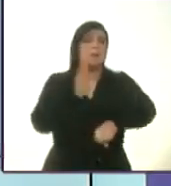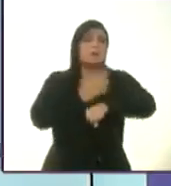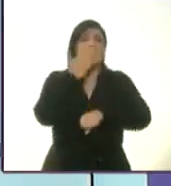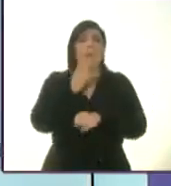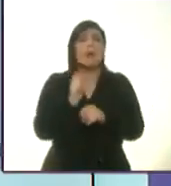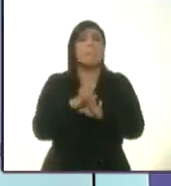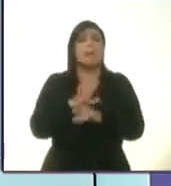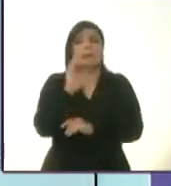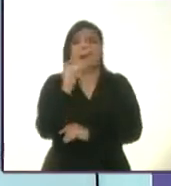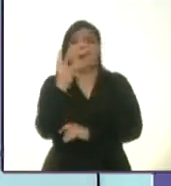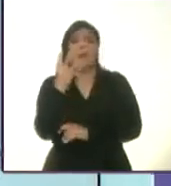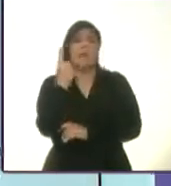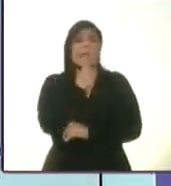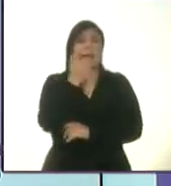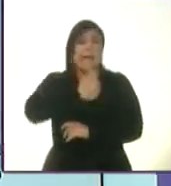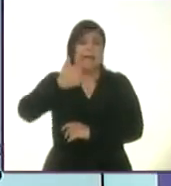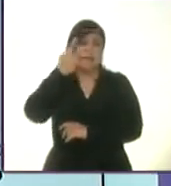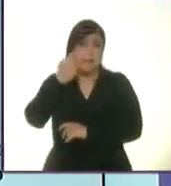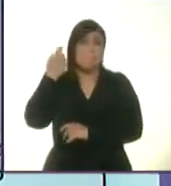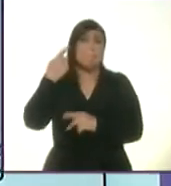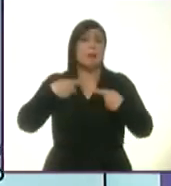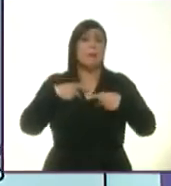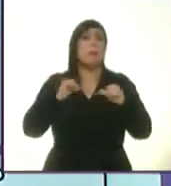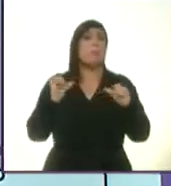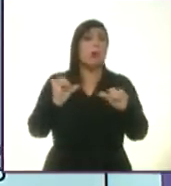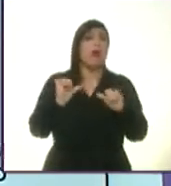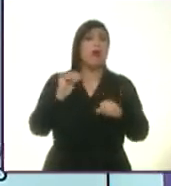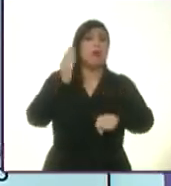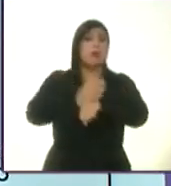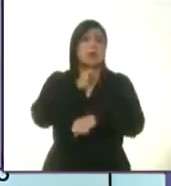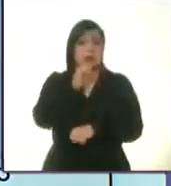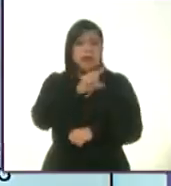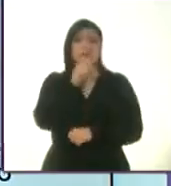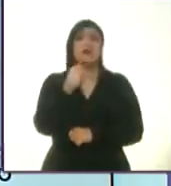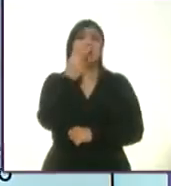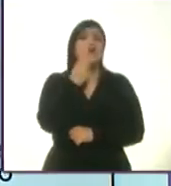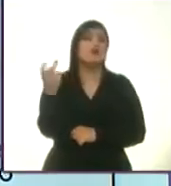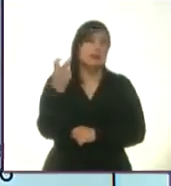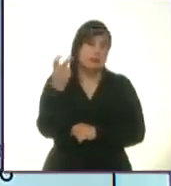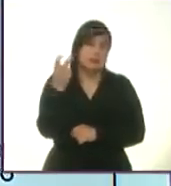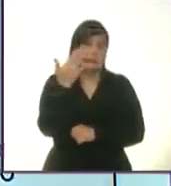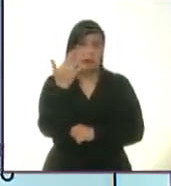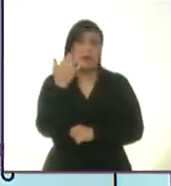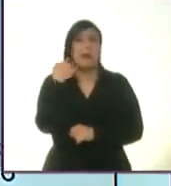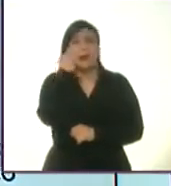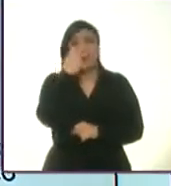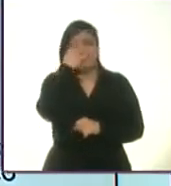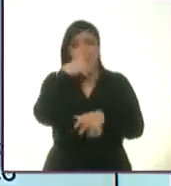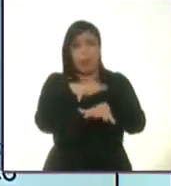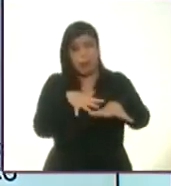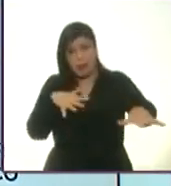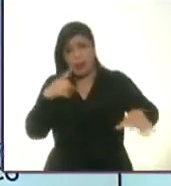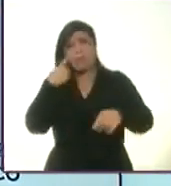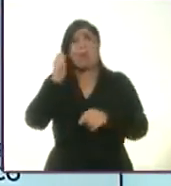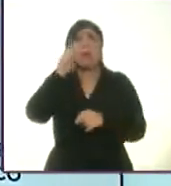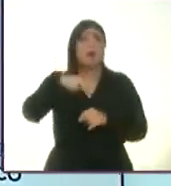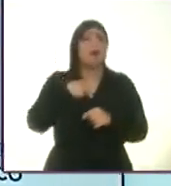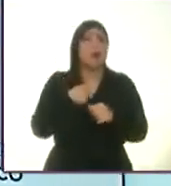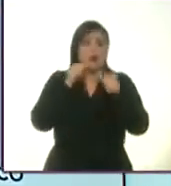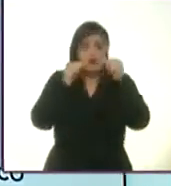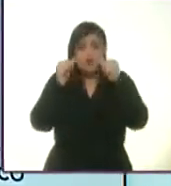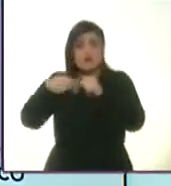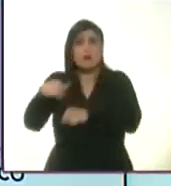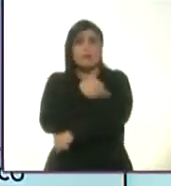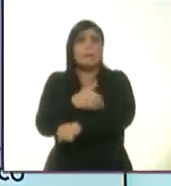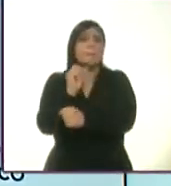100 personas también le perdemos 250 horas al tráfico en vez de estar con la familia tenemos